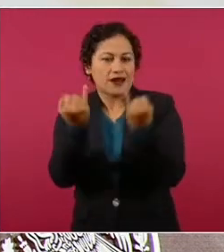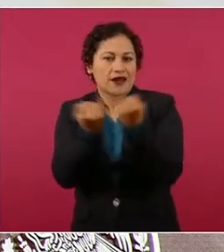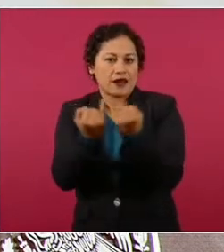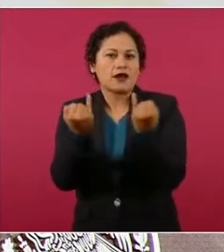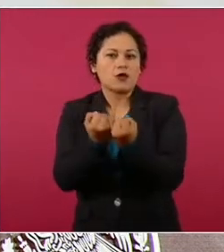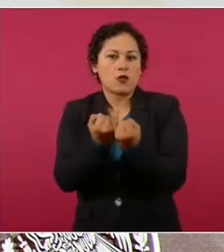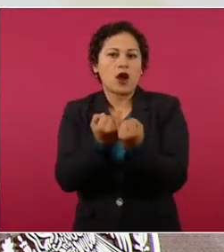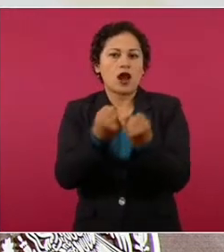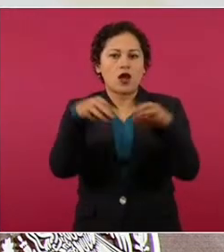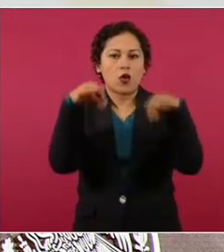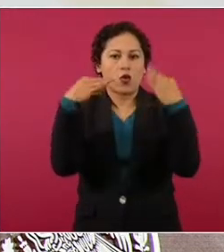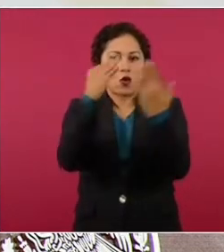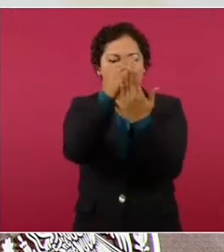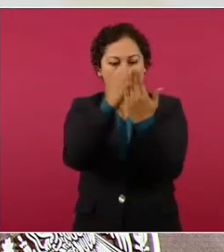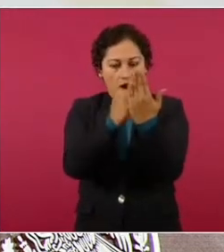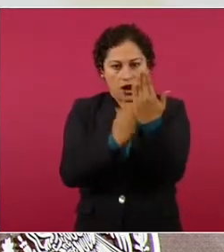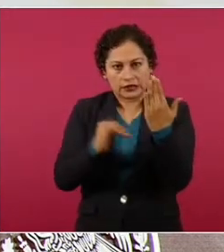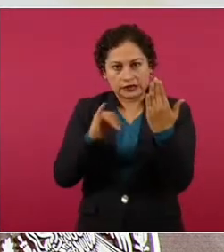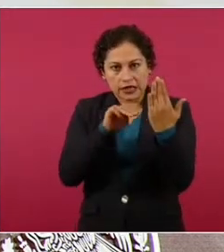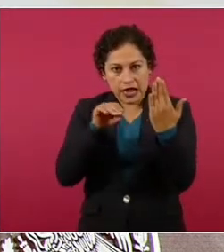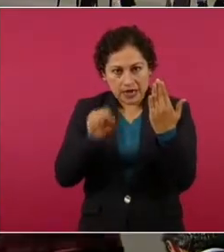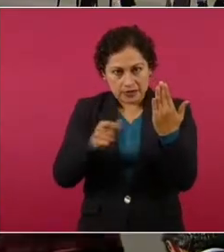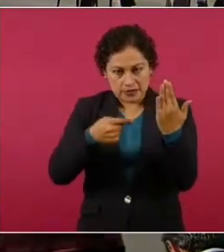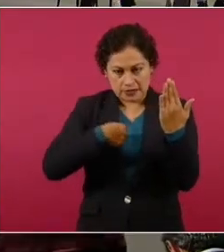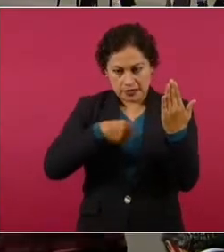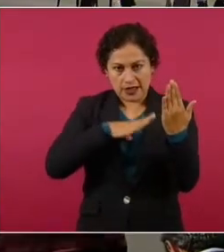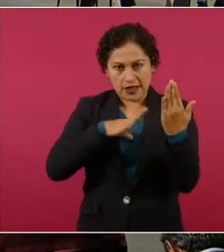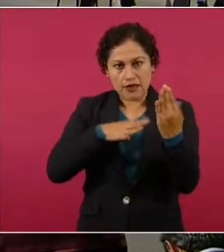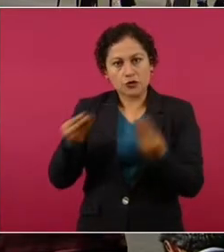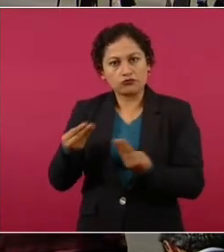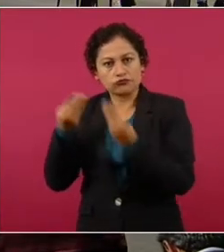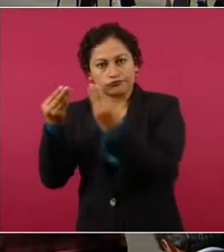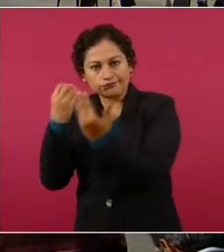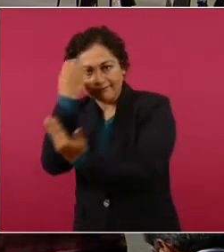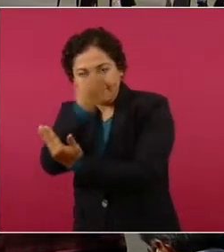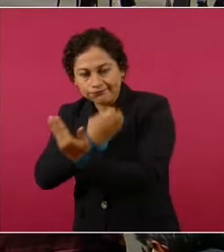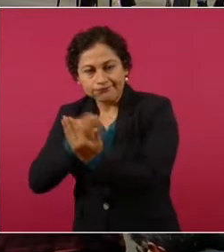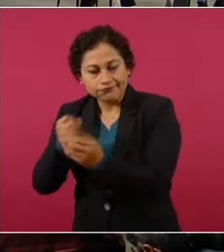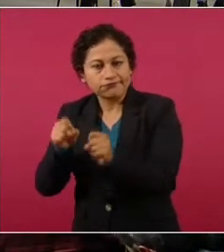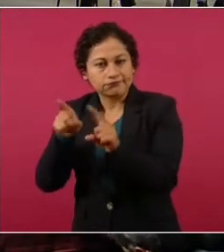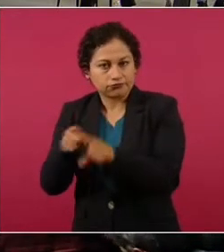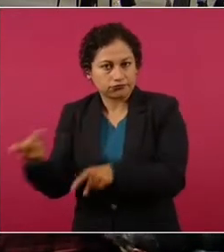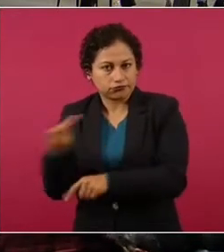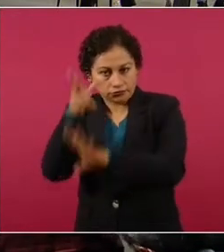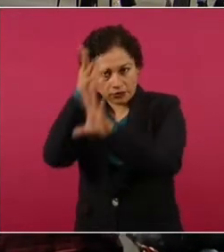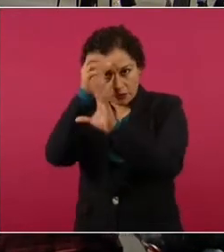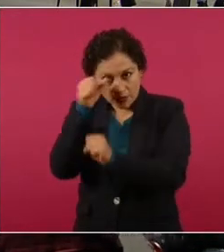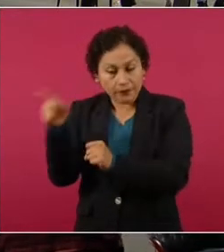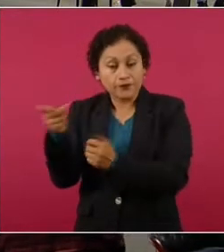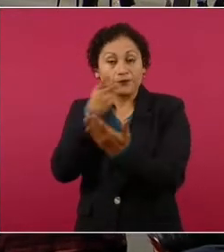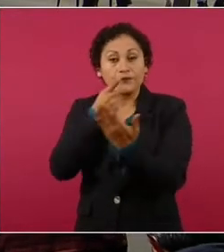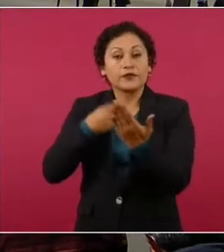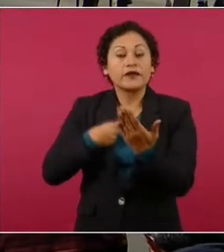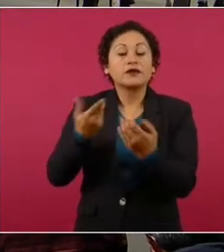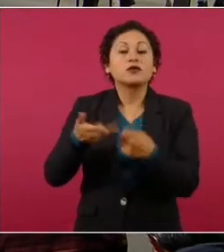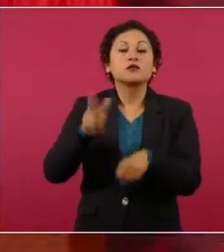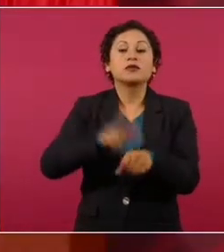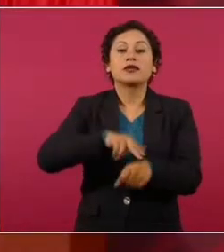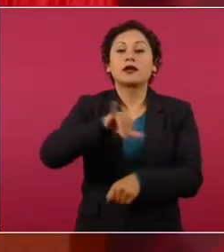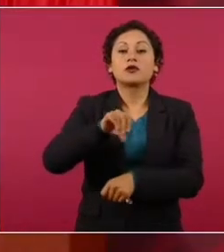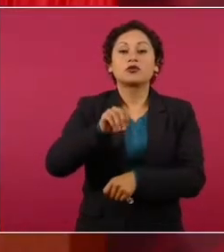IMSS Bienestar, y estuvieron de acuerdo. Entonces estamos por arrancar. De estos dos hospitales nos comentan que el Hospital Integral José María